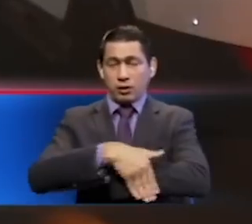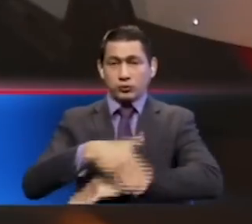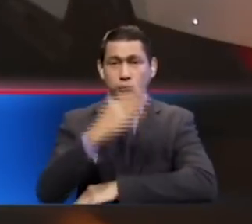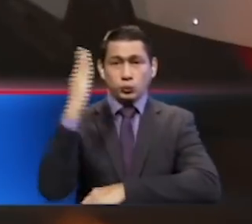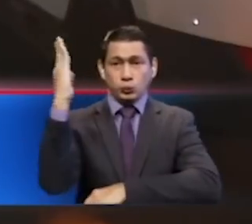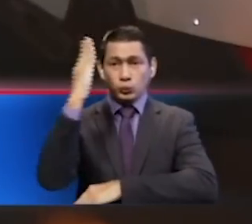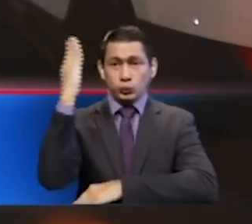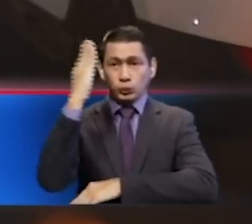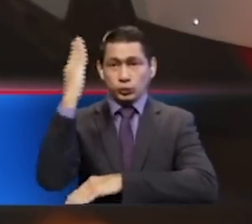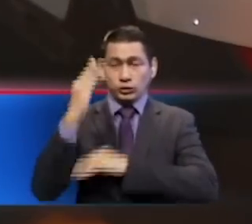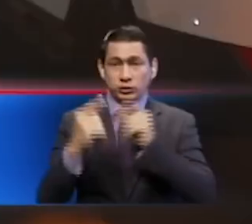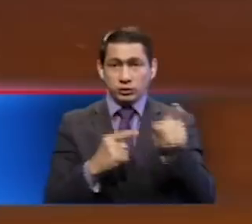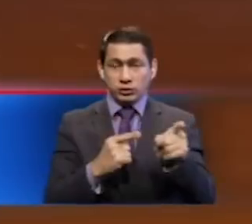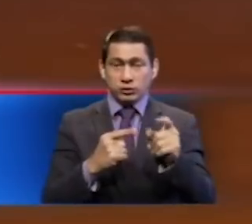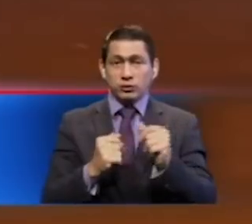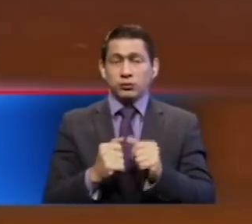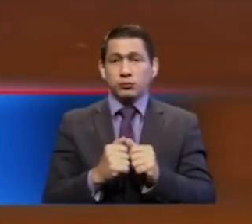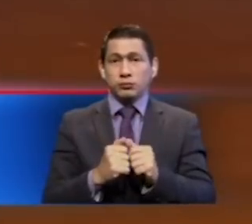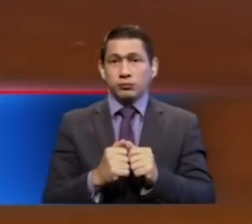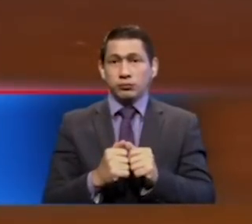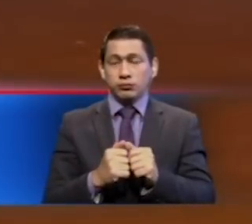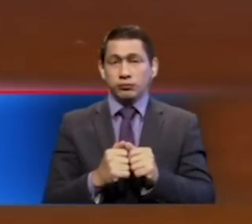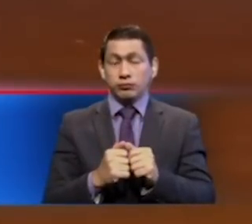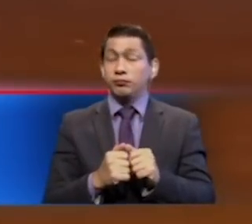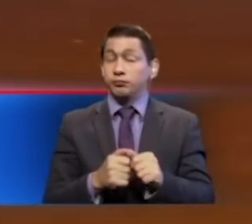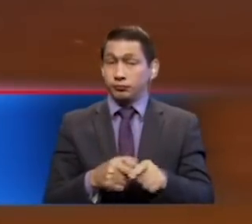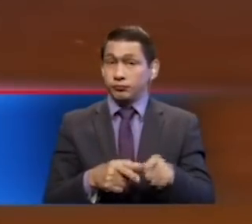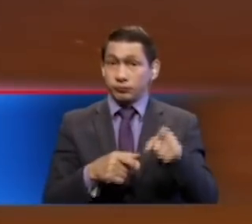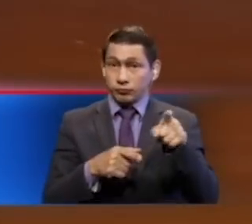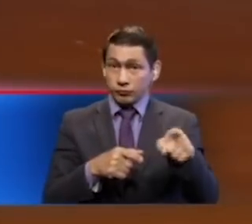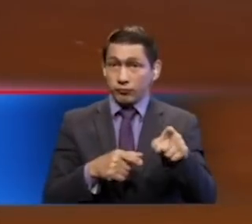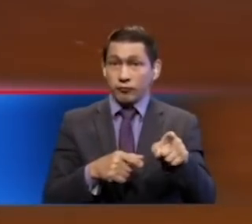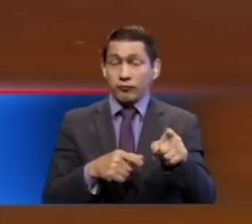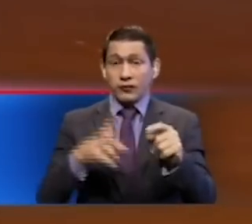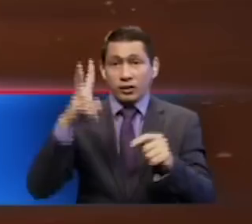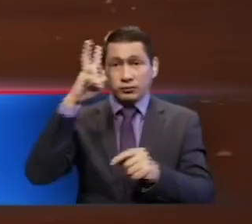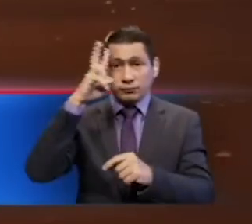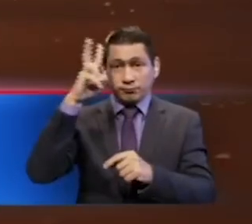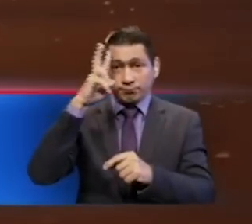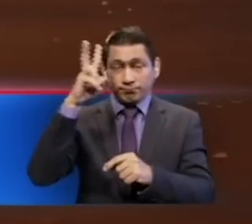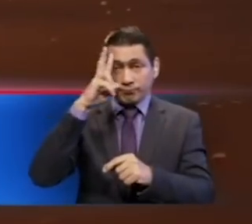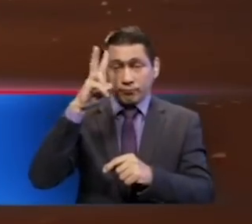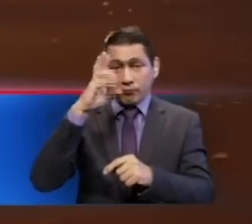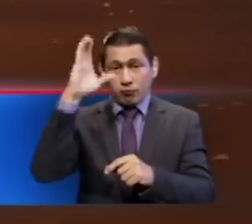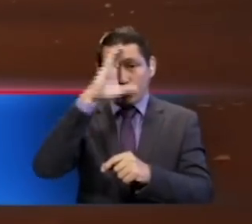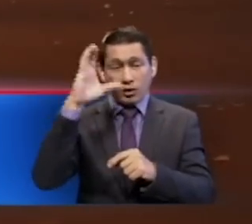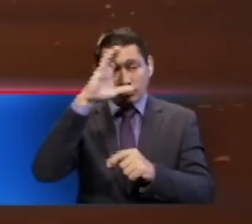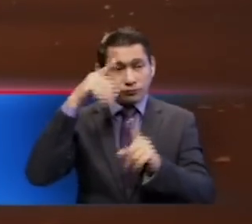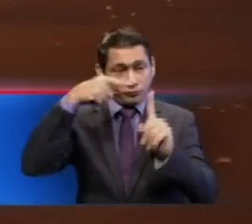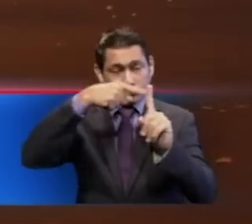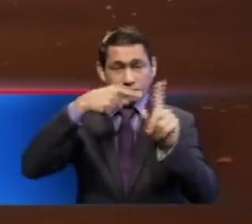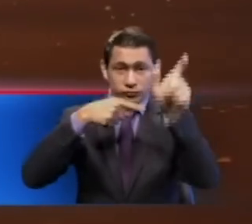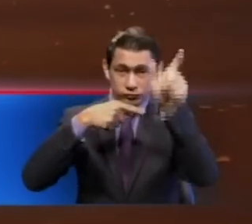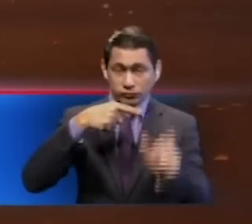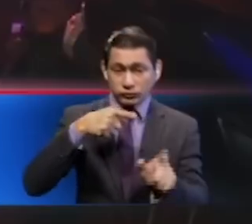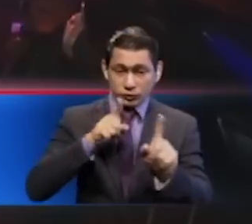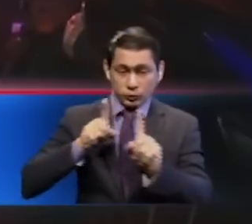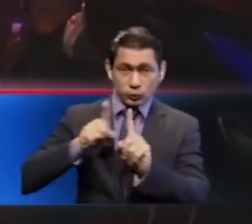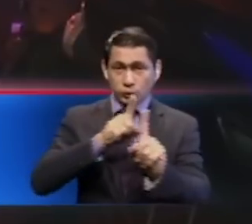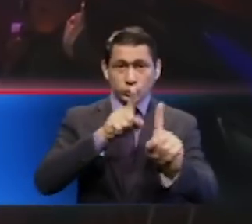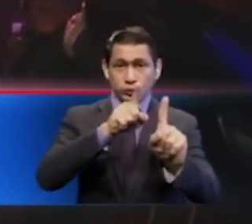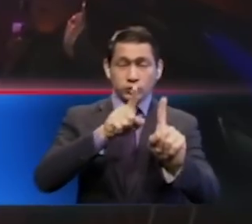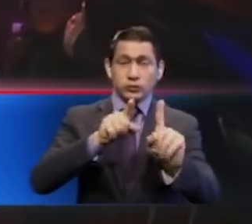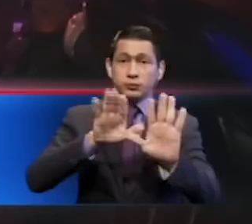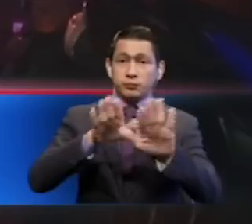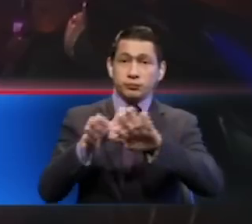entre Francisco Segura y O'Connors. En este caso, los gatilleros también persiguieron a su víctima. Mientras tanto,